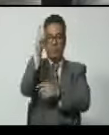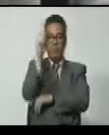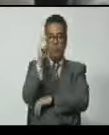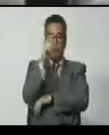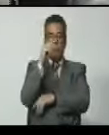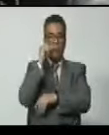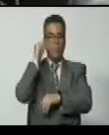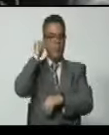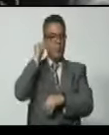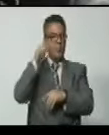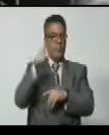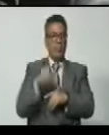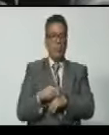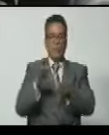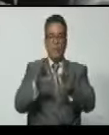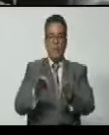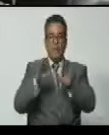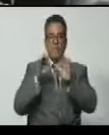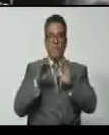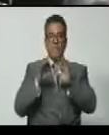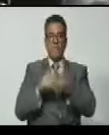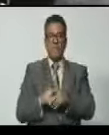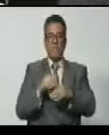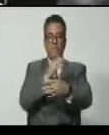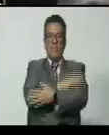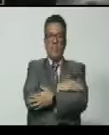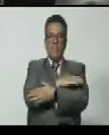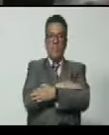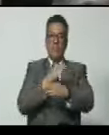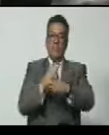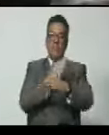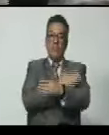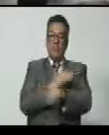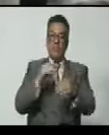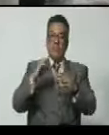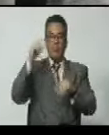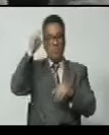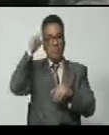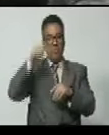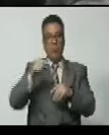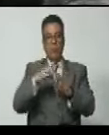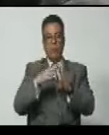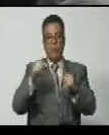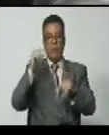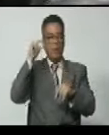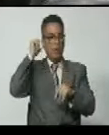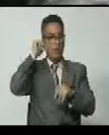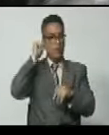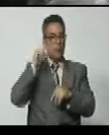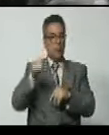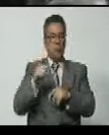y parlamentarias, especialmente felicidades anticipadas en su día.